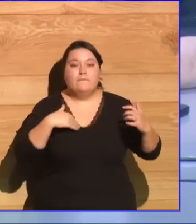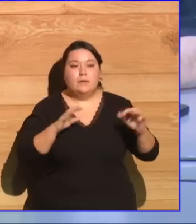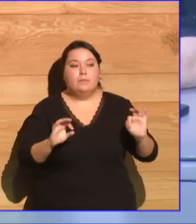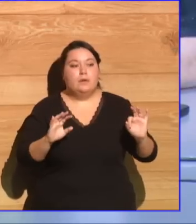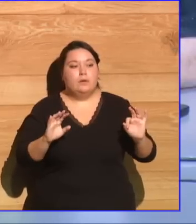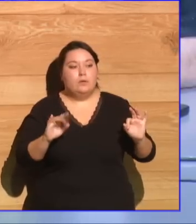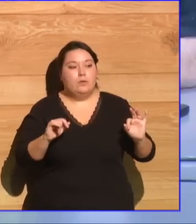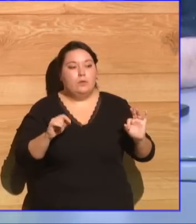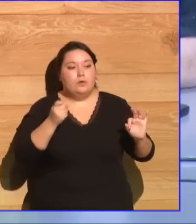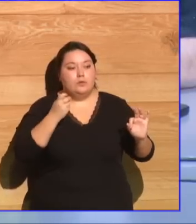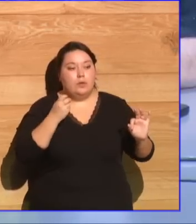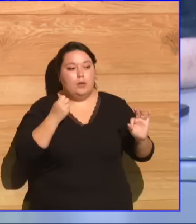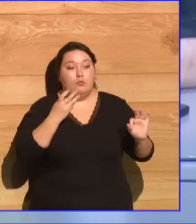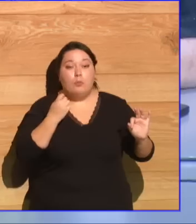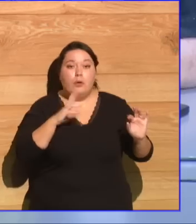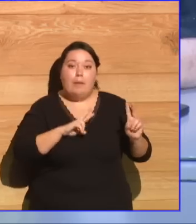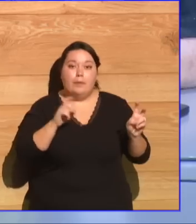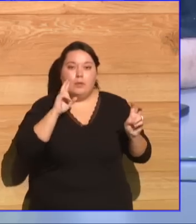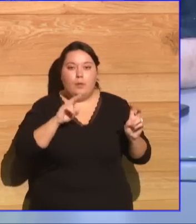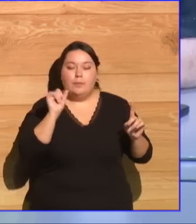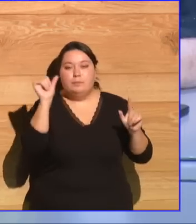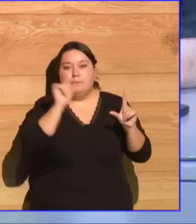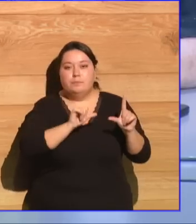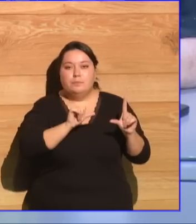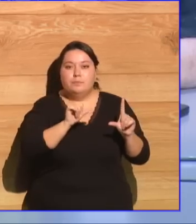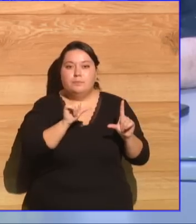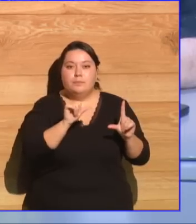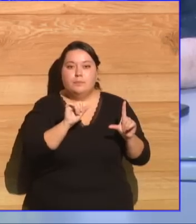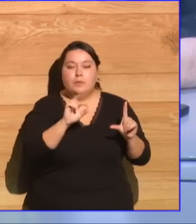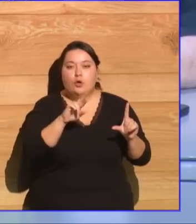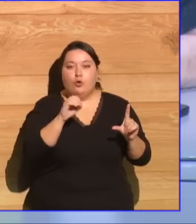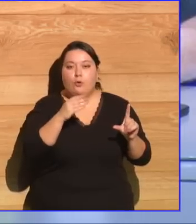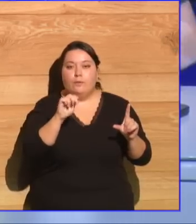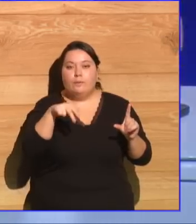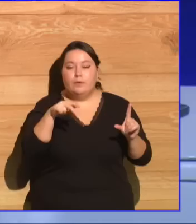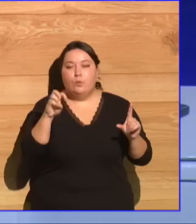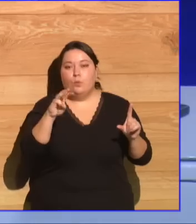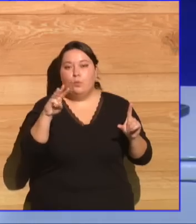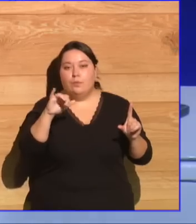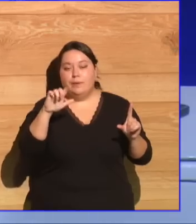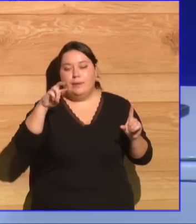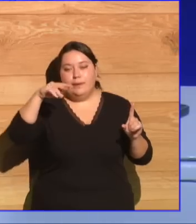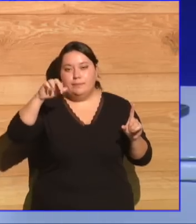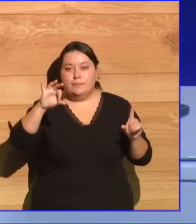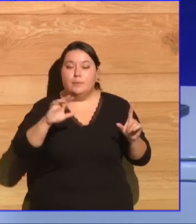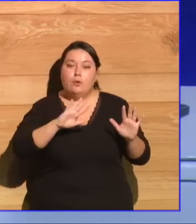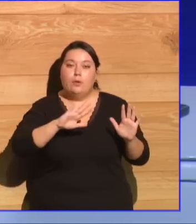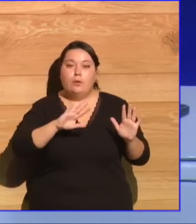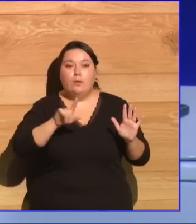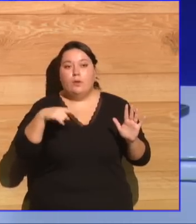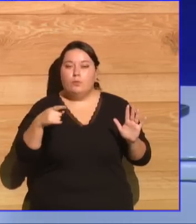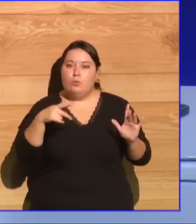más que ese número que está viendo al principio de la película Robin Williams, pero de nuevo nos encontramos con una película